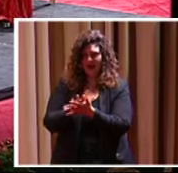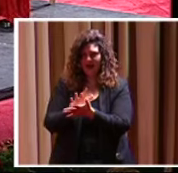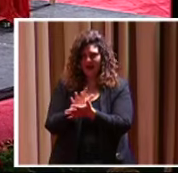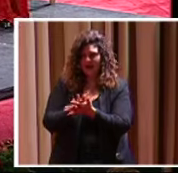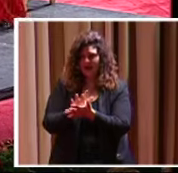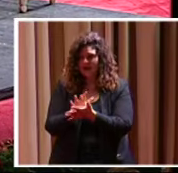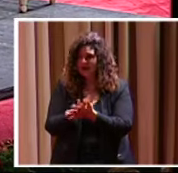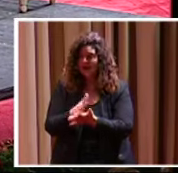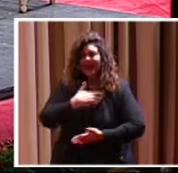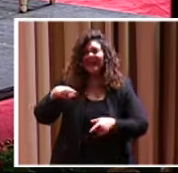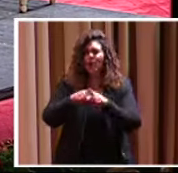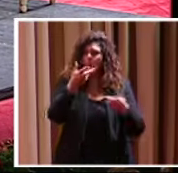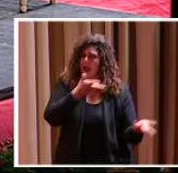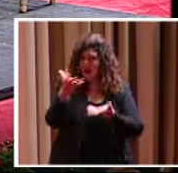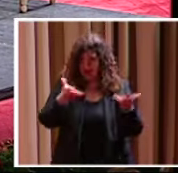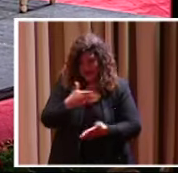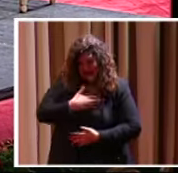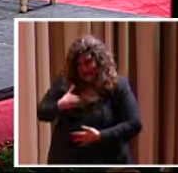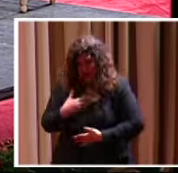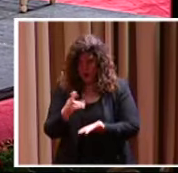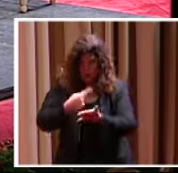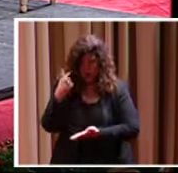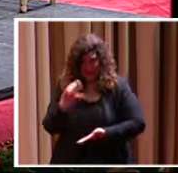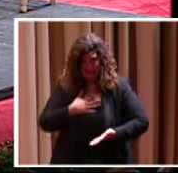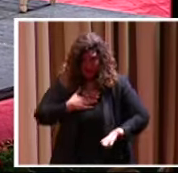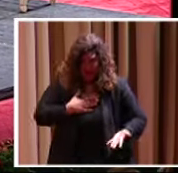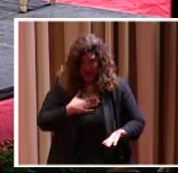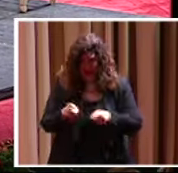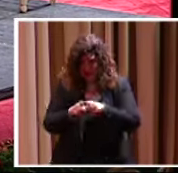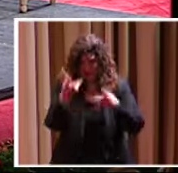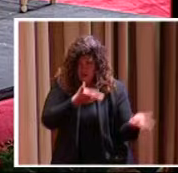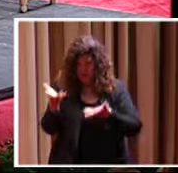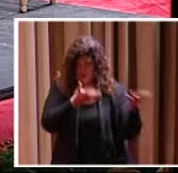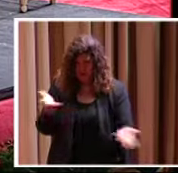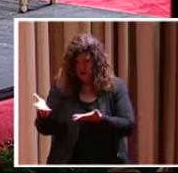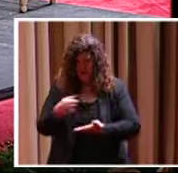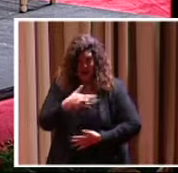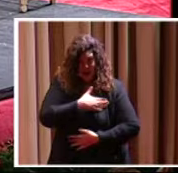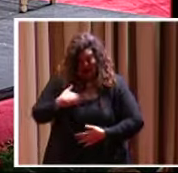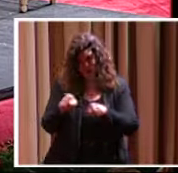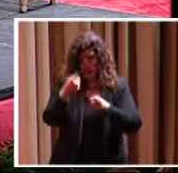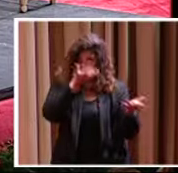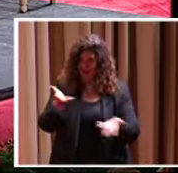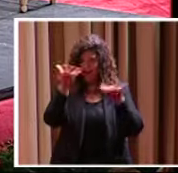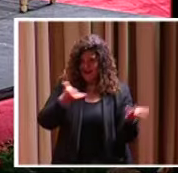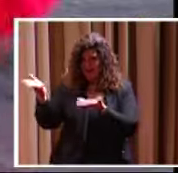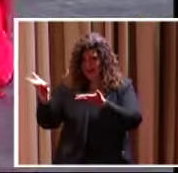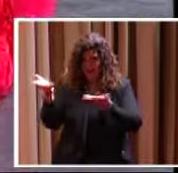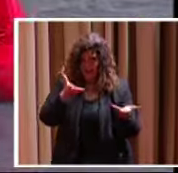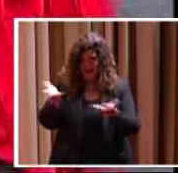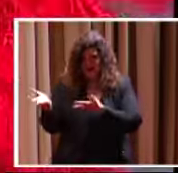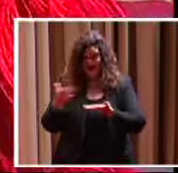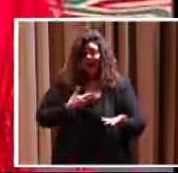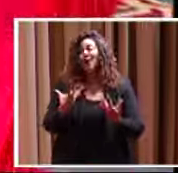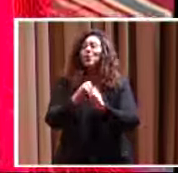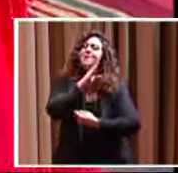Quisiera ser el aire, que yo quisiera ser primita mía con un viento. Ay, yo quisiera ser el aire y con